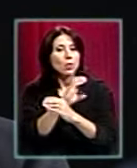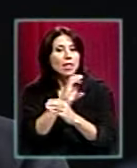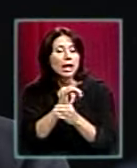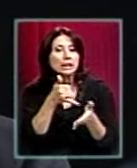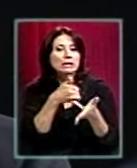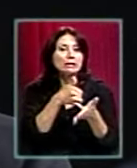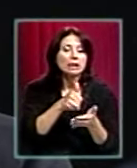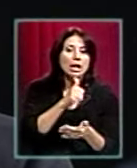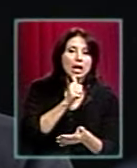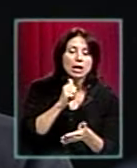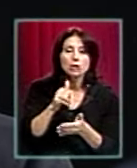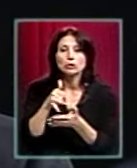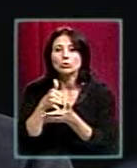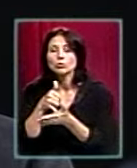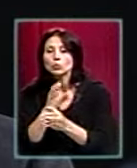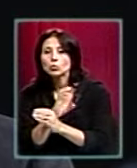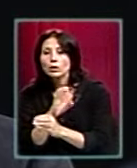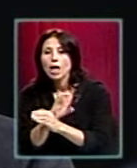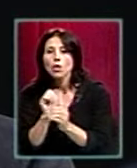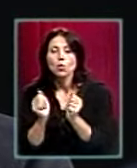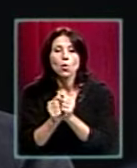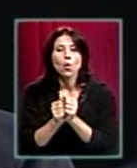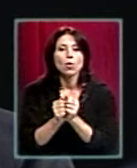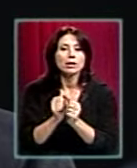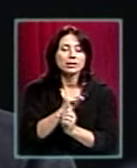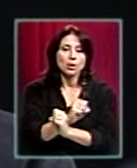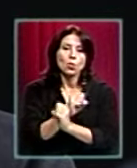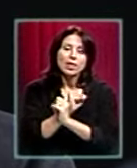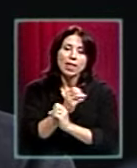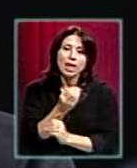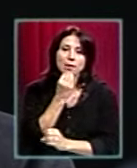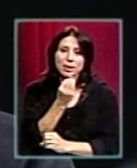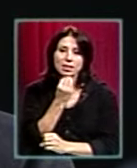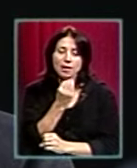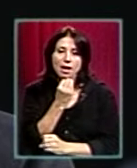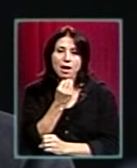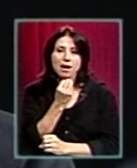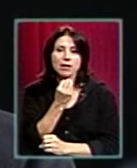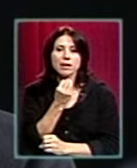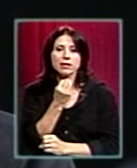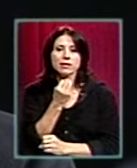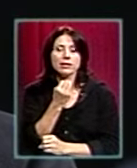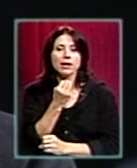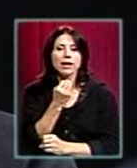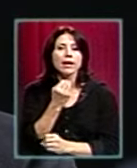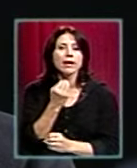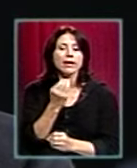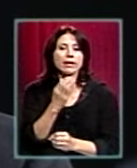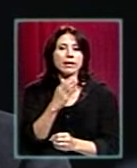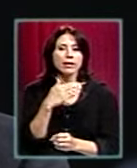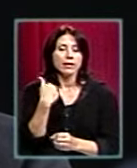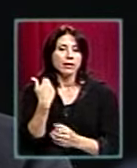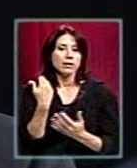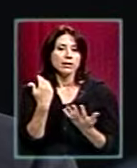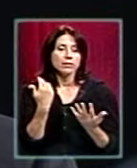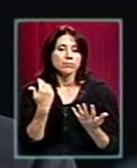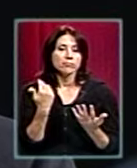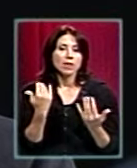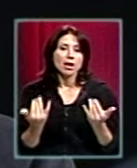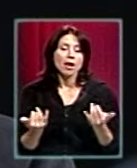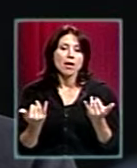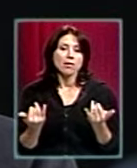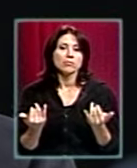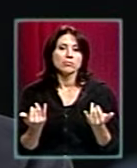vulnerabilidad de la seguridad alimentaria, ¿verdad? que llamamos más